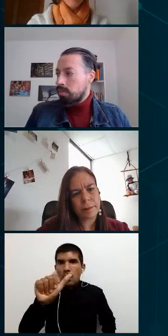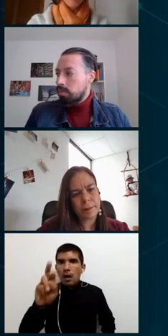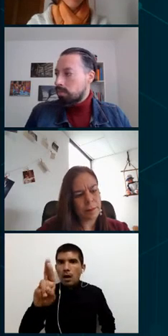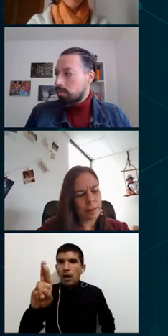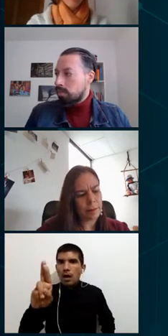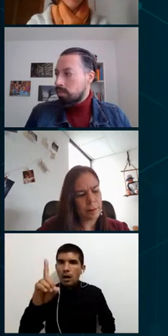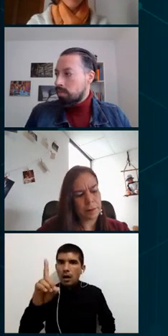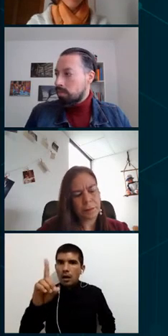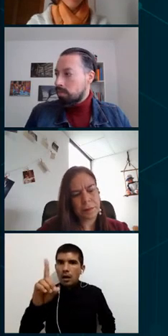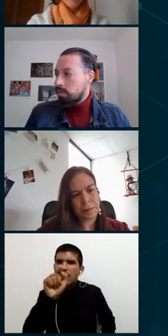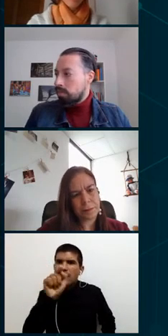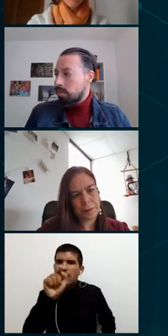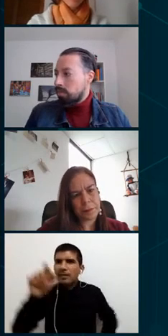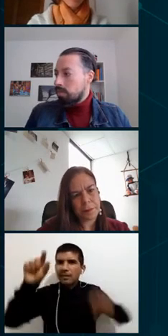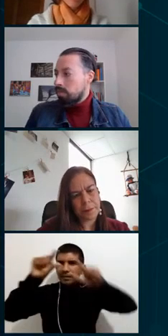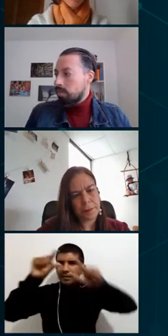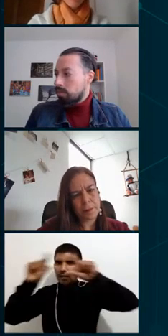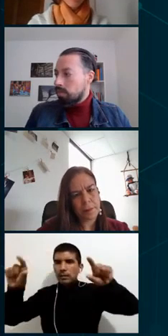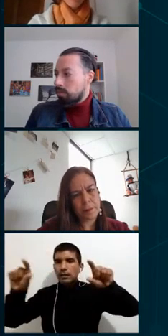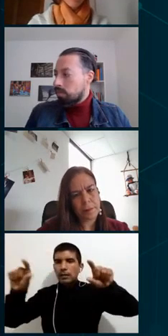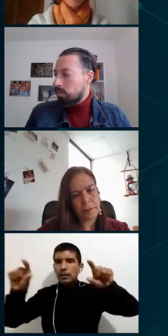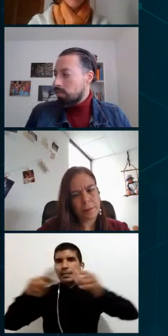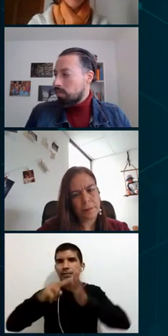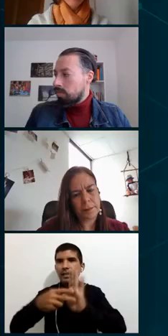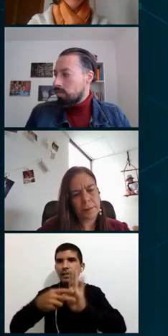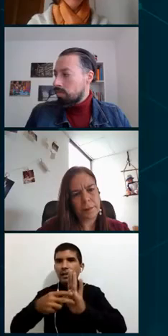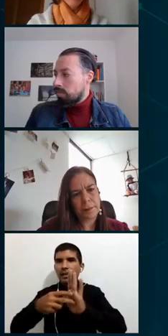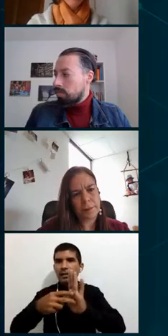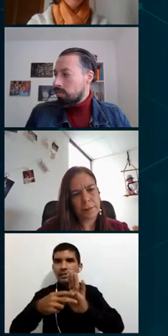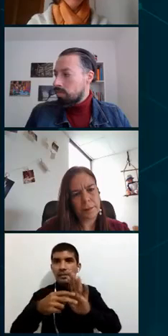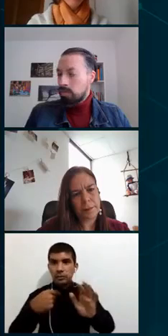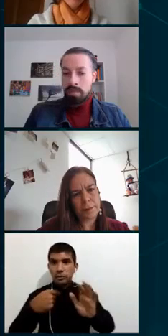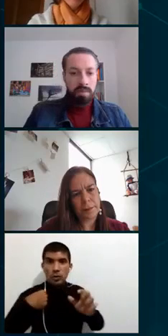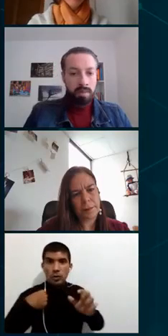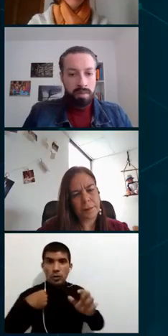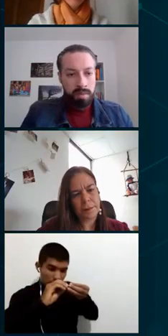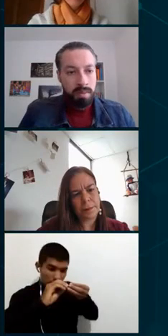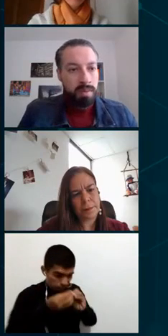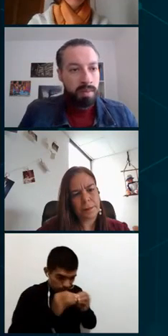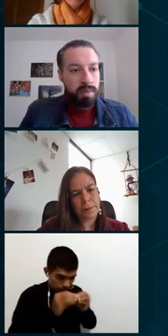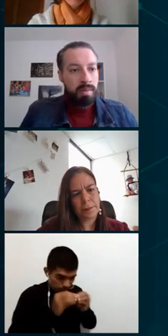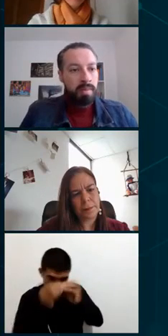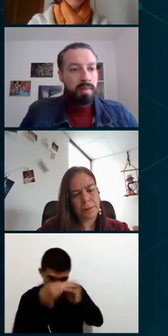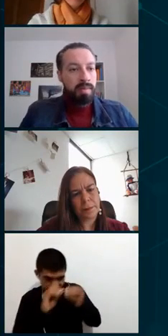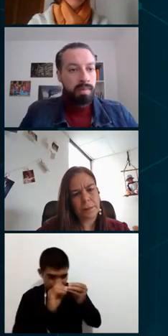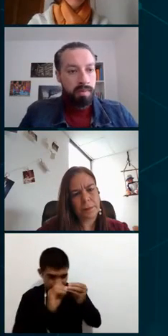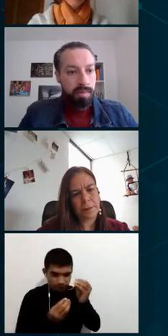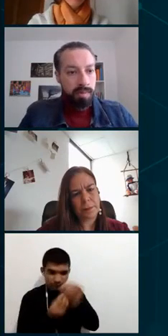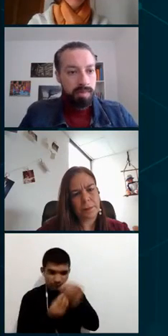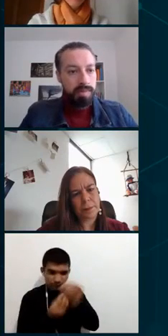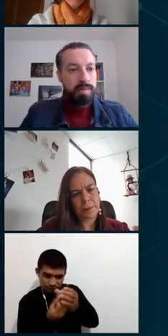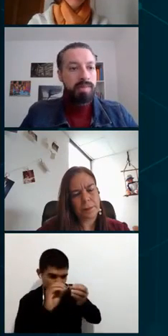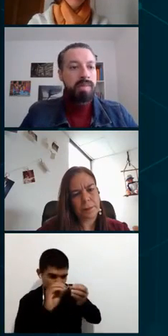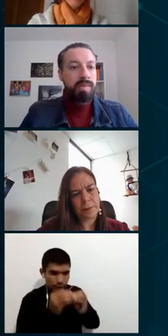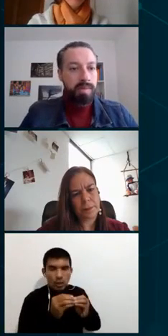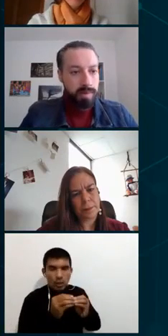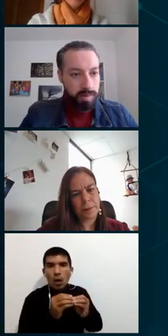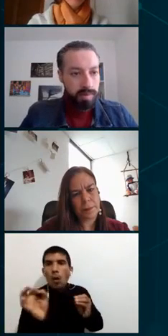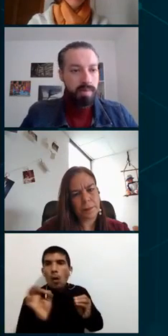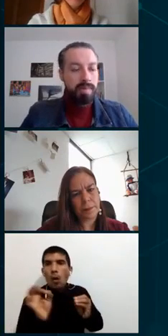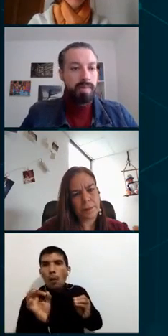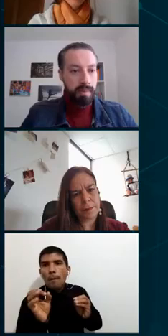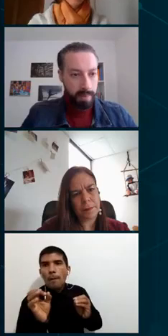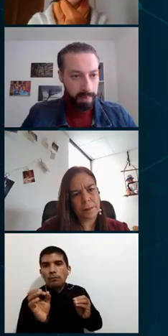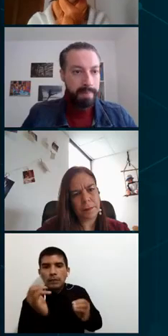ese punto y poder probarlo con un papel se usa mucho. Una de las que también se utiliza mucho son maquetas, utilizar